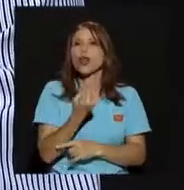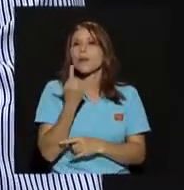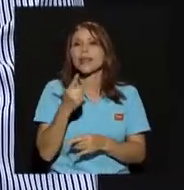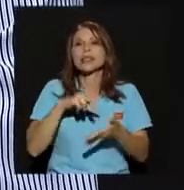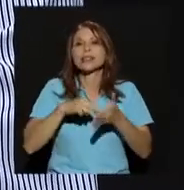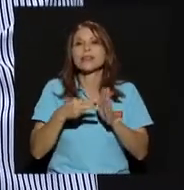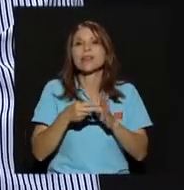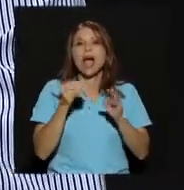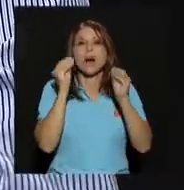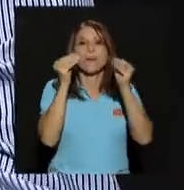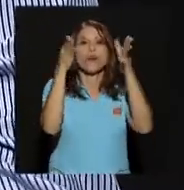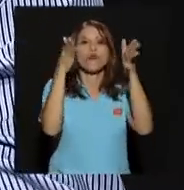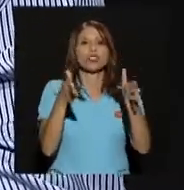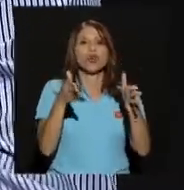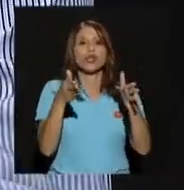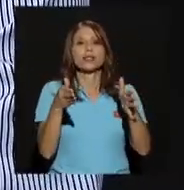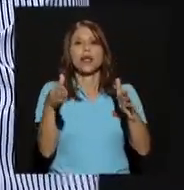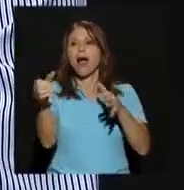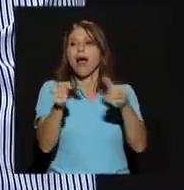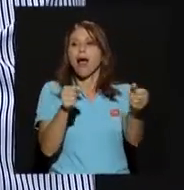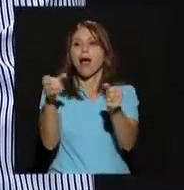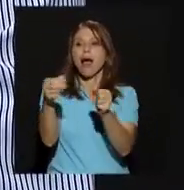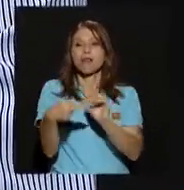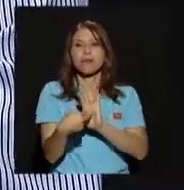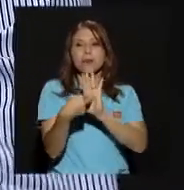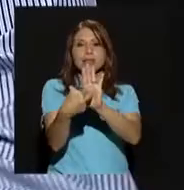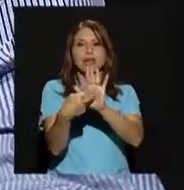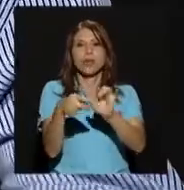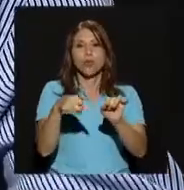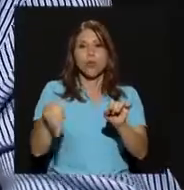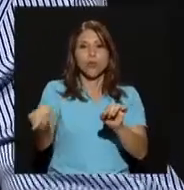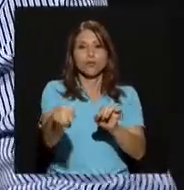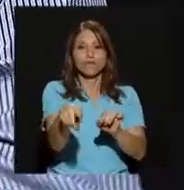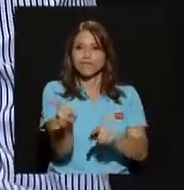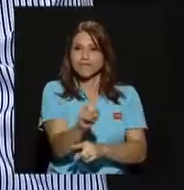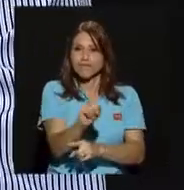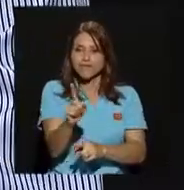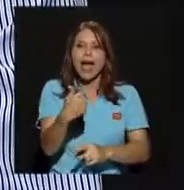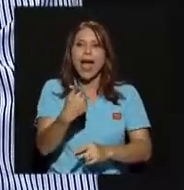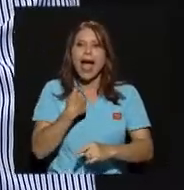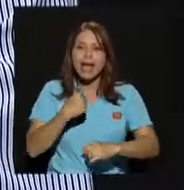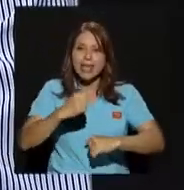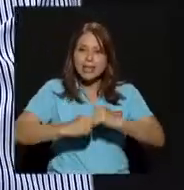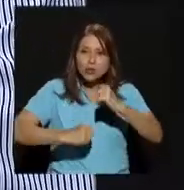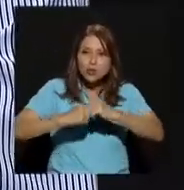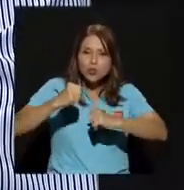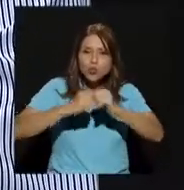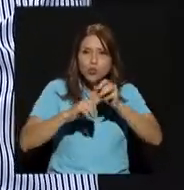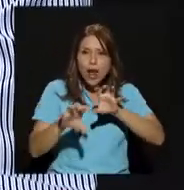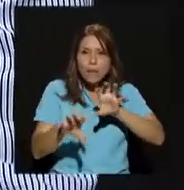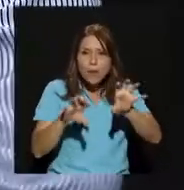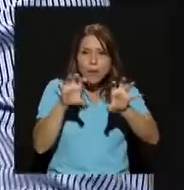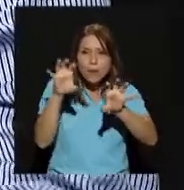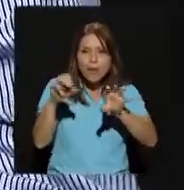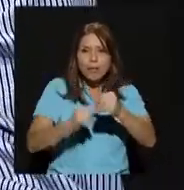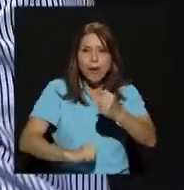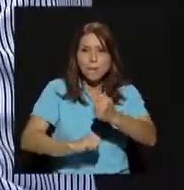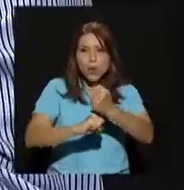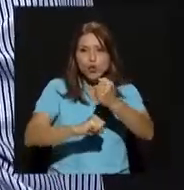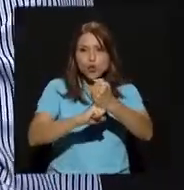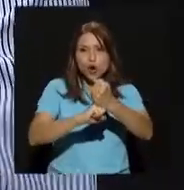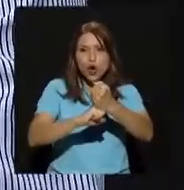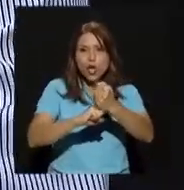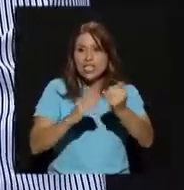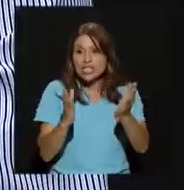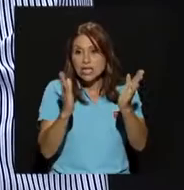que están ahí representando los miembros del Consejo, hay toda una estructura de apoyo también, sin la cual no